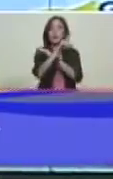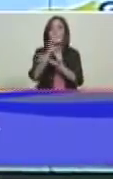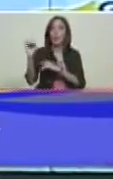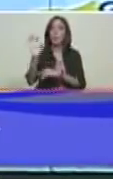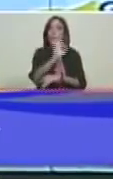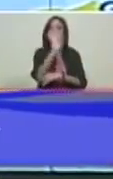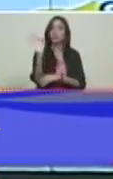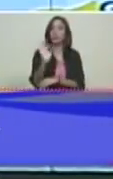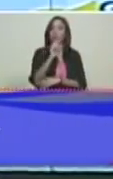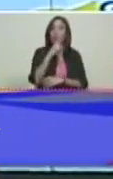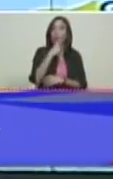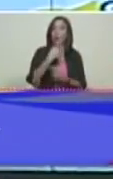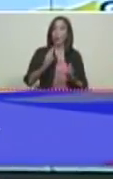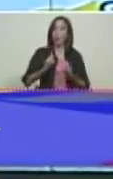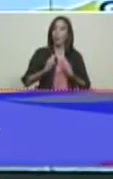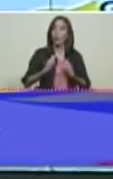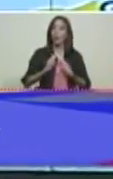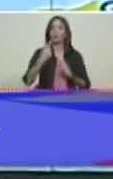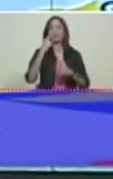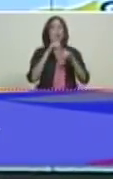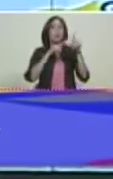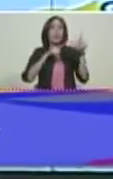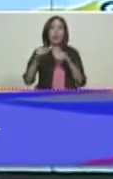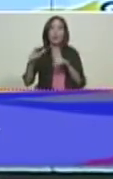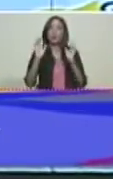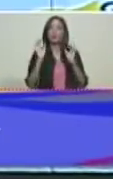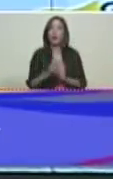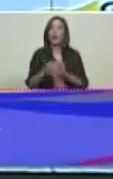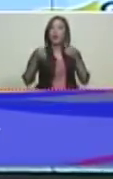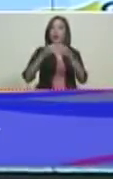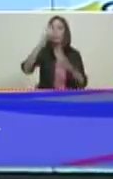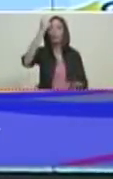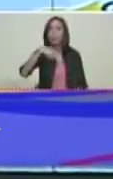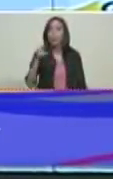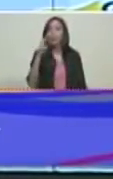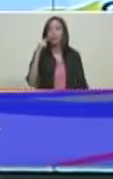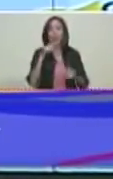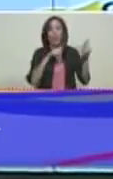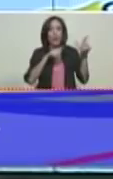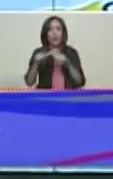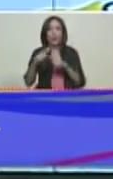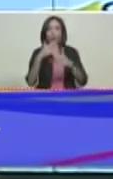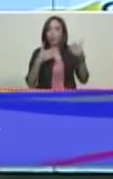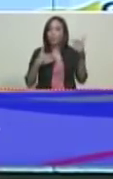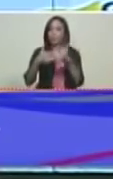100% pensionado que hemos logrado gracias al movimiento Somos Venezuela.